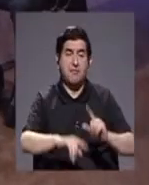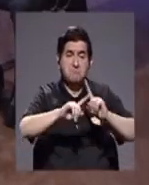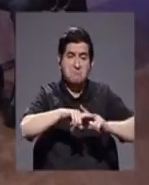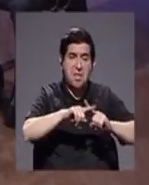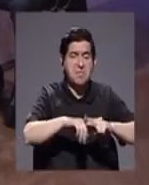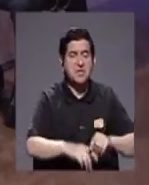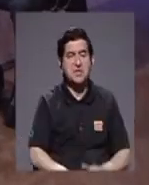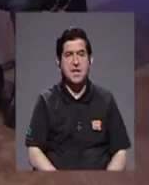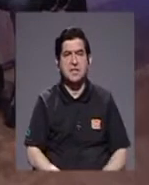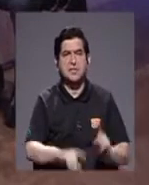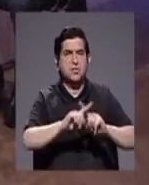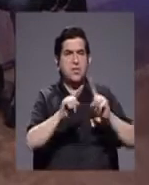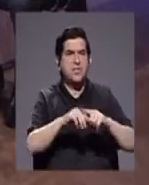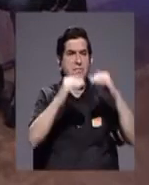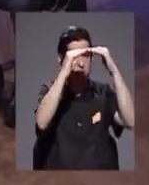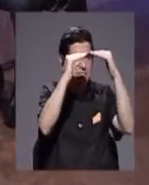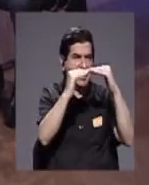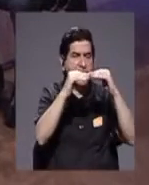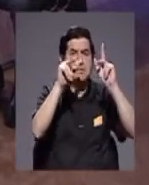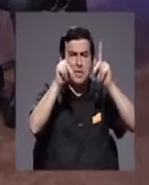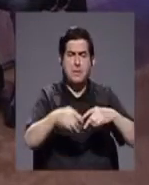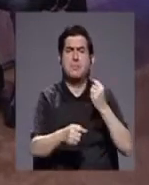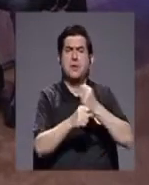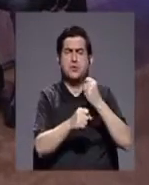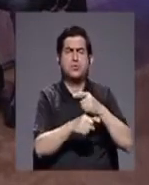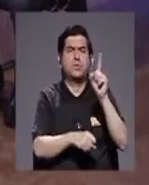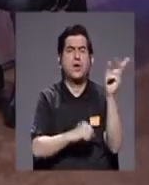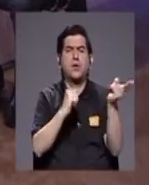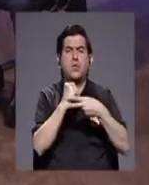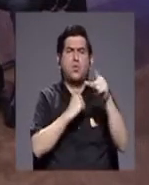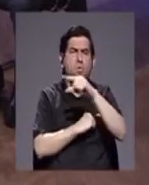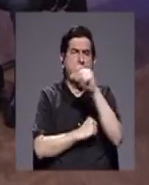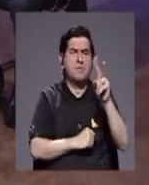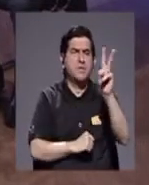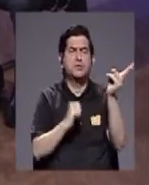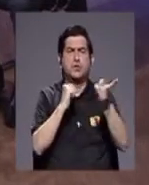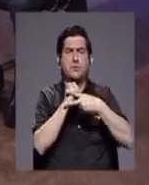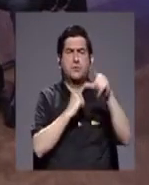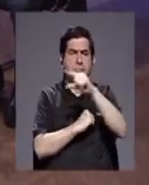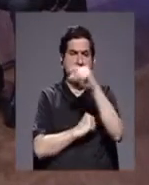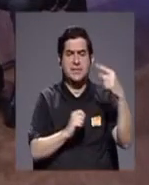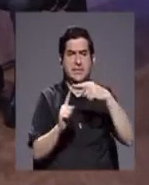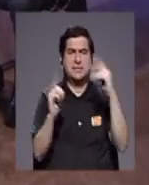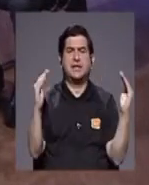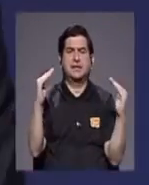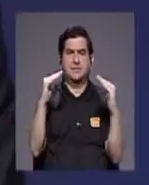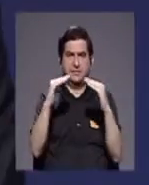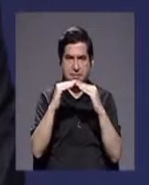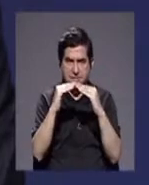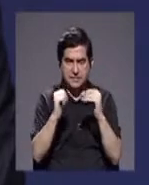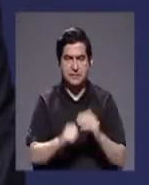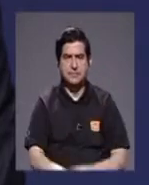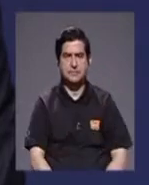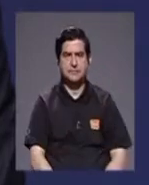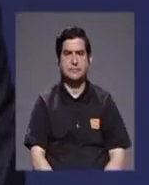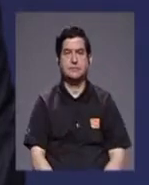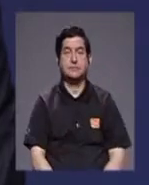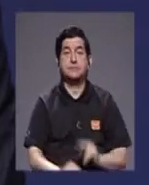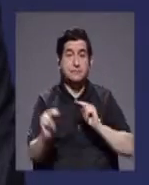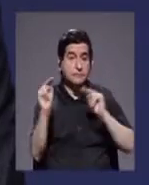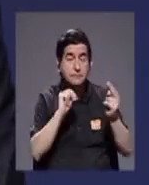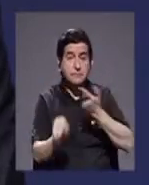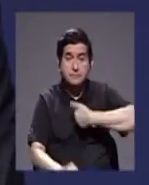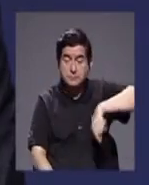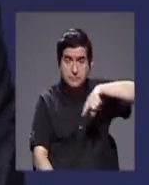las posiciones, ciertas personas pues trabajaban una vez por semana o 2 veces por semana desde sus casas. Y como el negocio nuestro